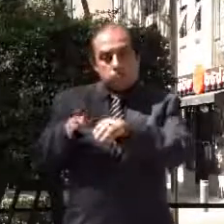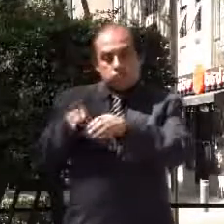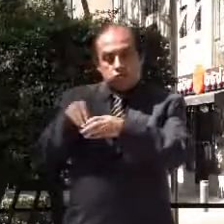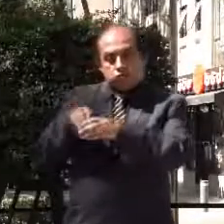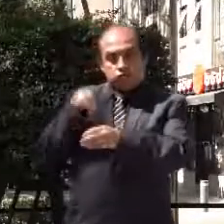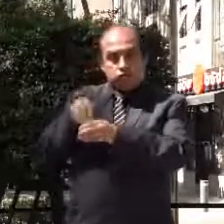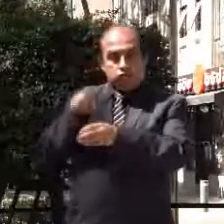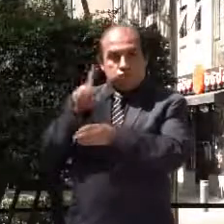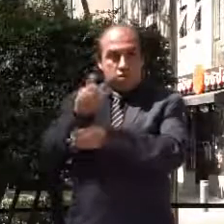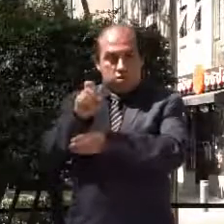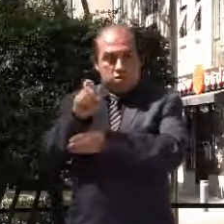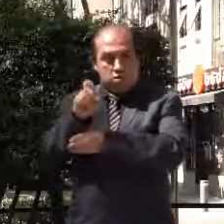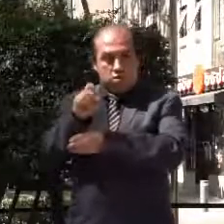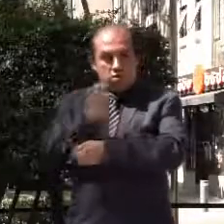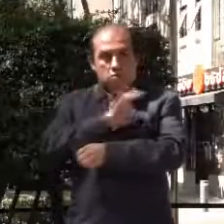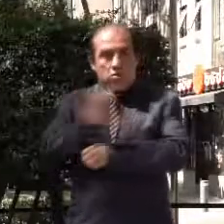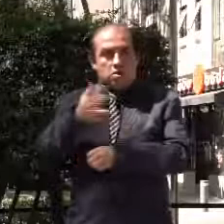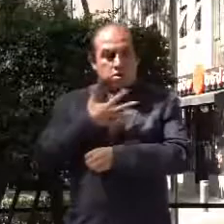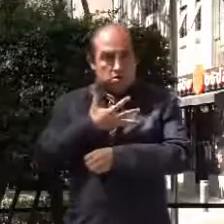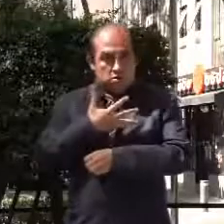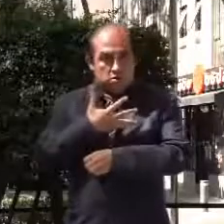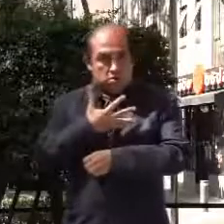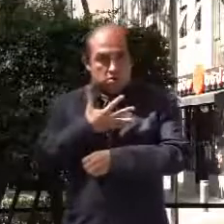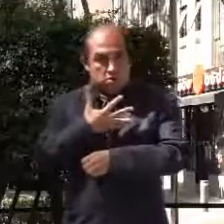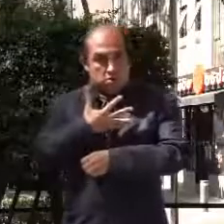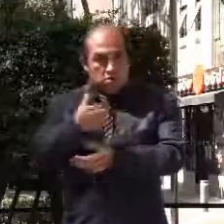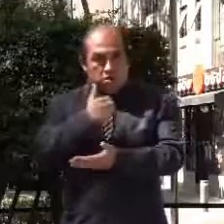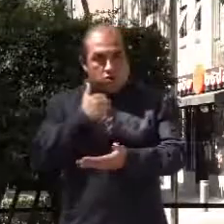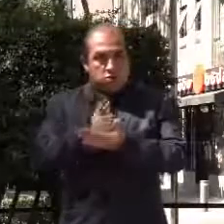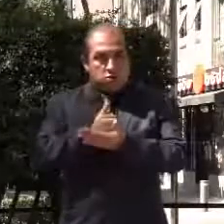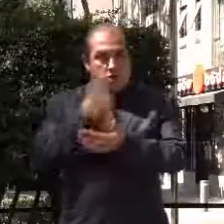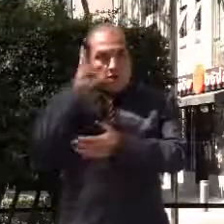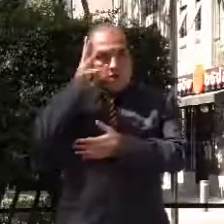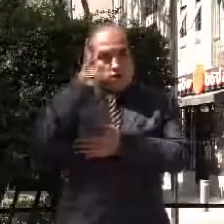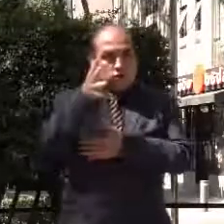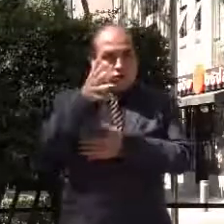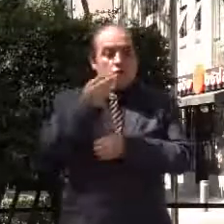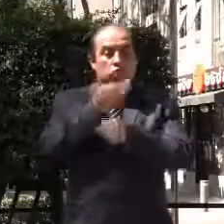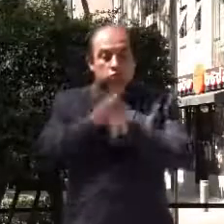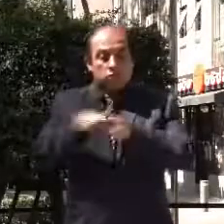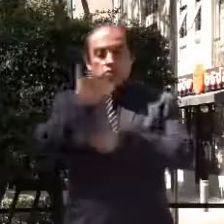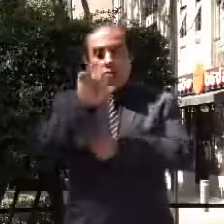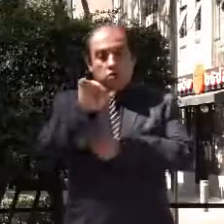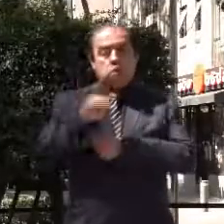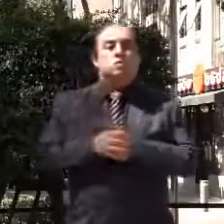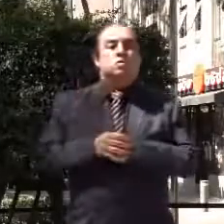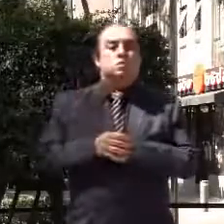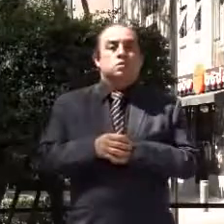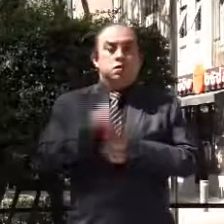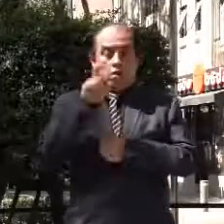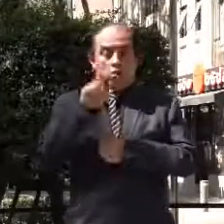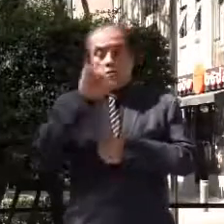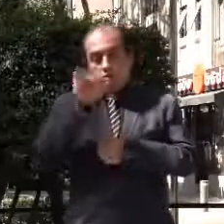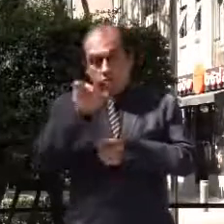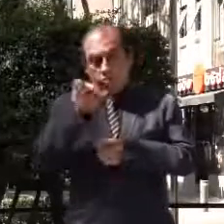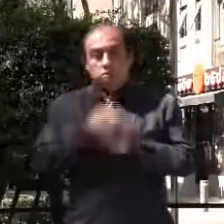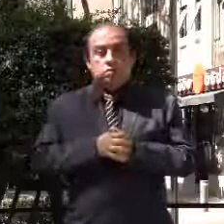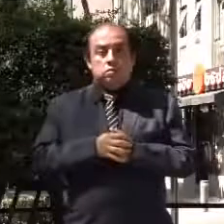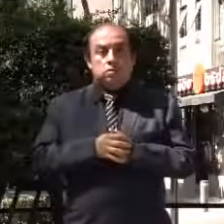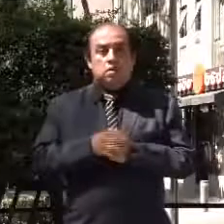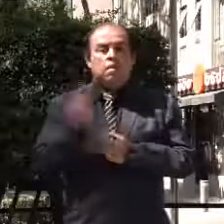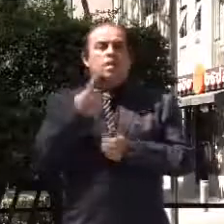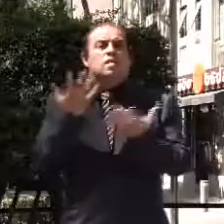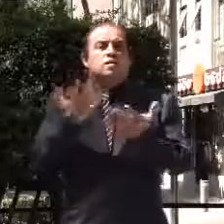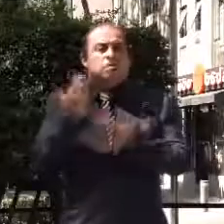Entonces, ¿puede tener la ciudad viabilidad a futuro y tener suficiente agua? Sí. ¿Qué tenemos que